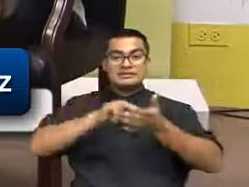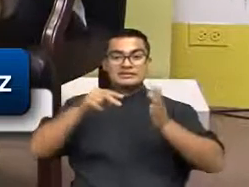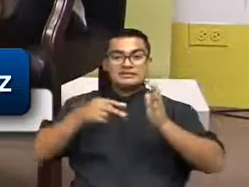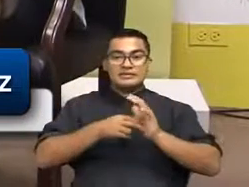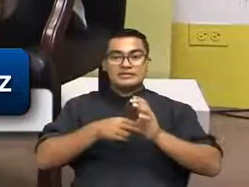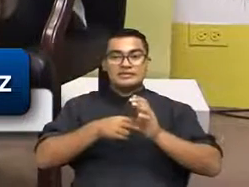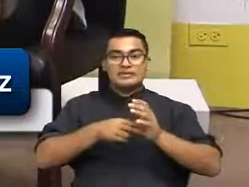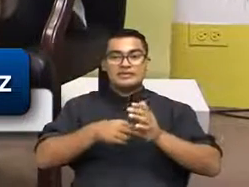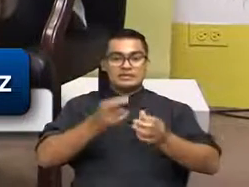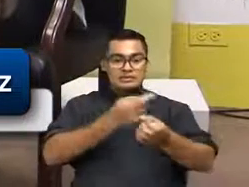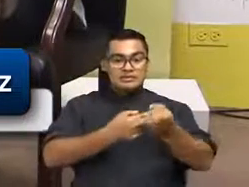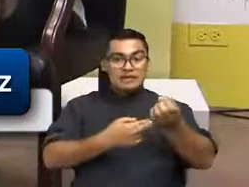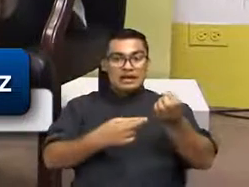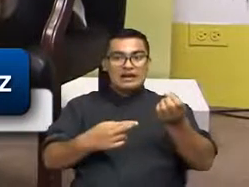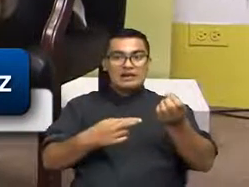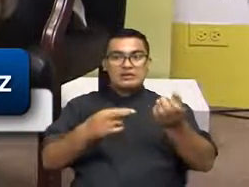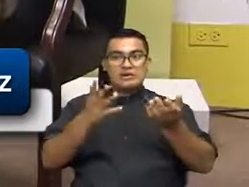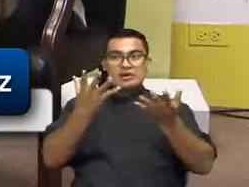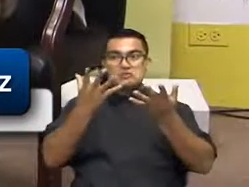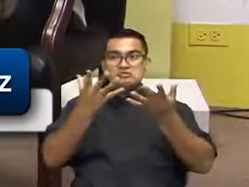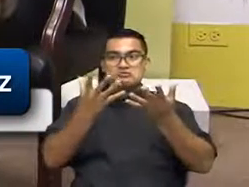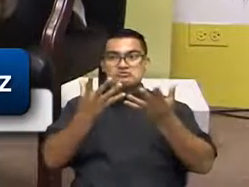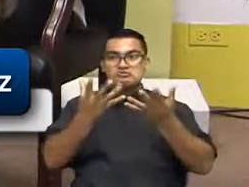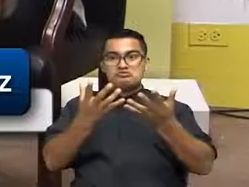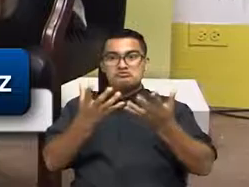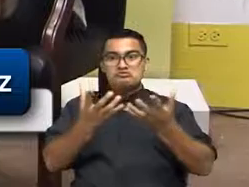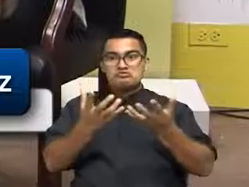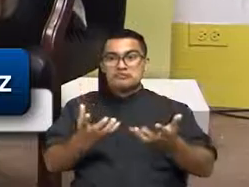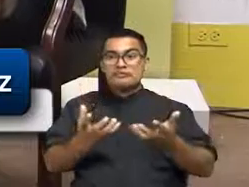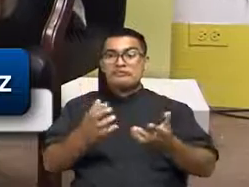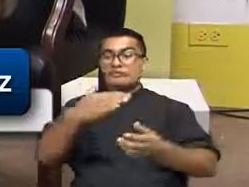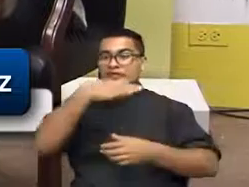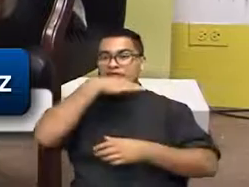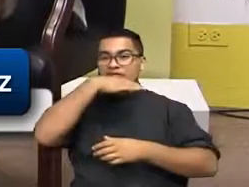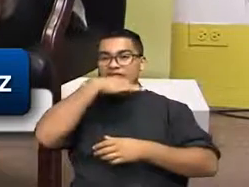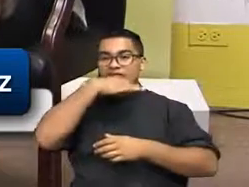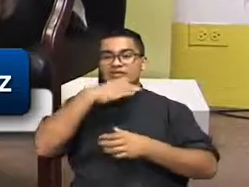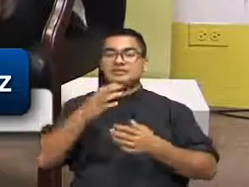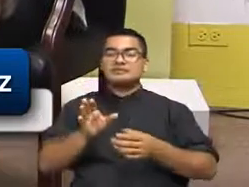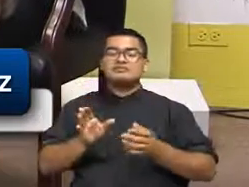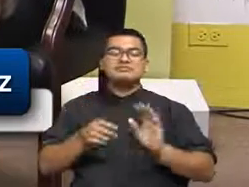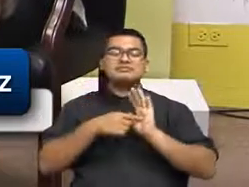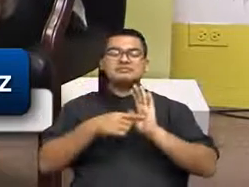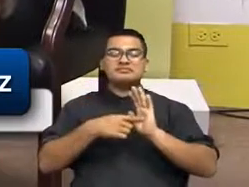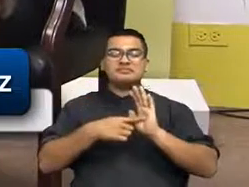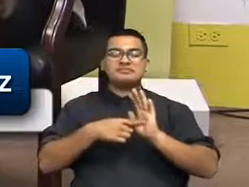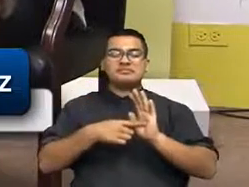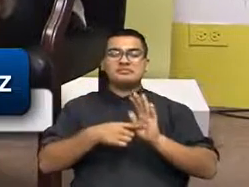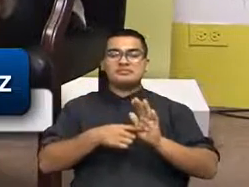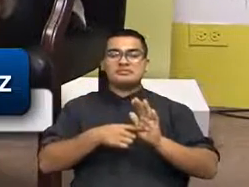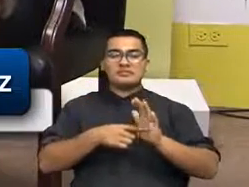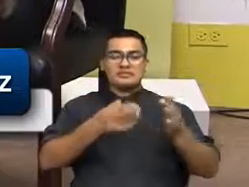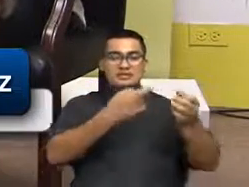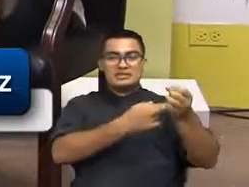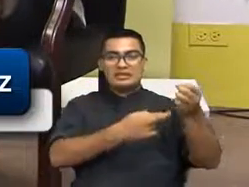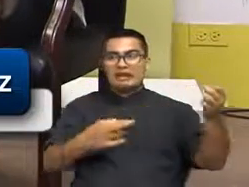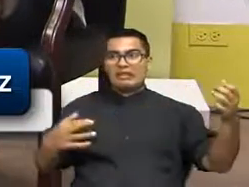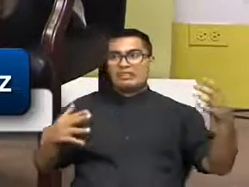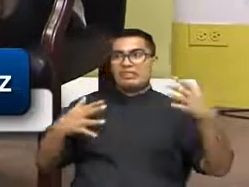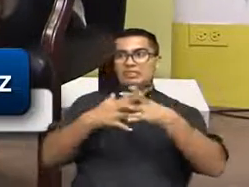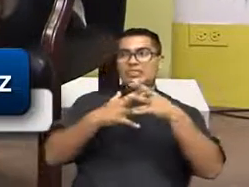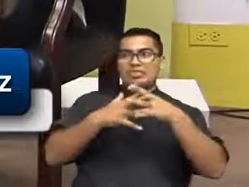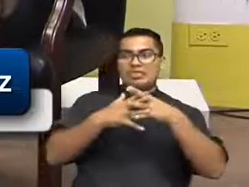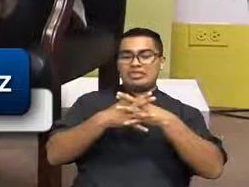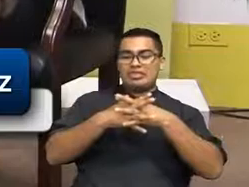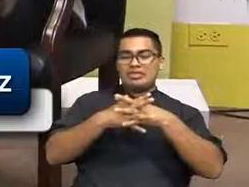destrucción de los glóbulos rojos ha venido siendo bastante progresiva. Si hablamos de que es la incompatibilidad, preocupación, ajá,